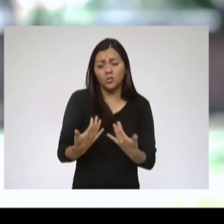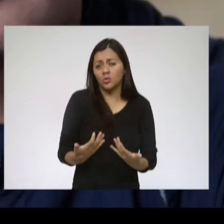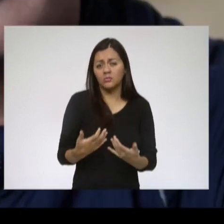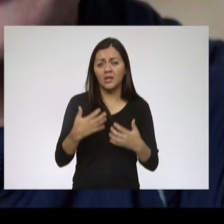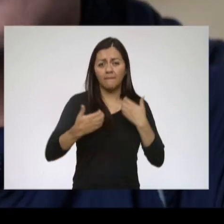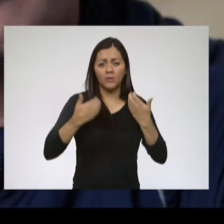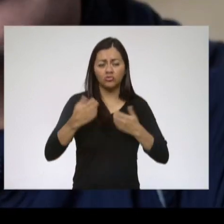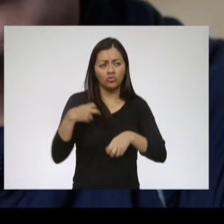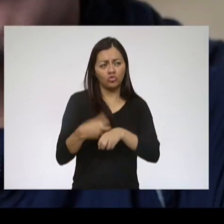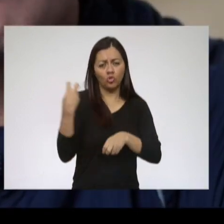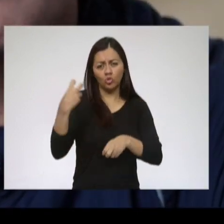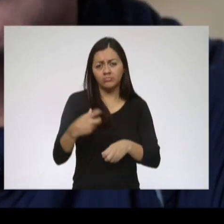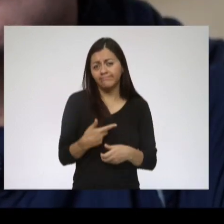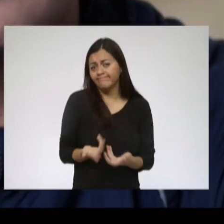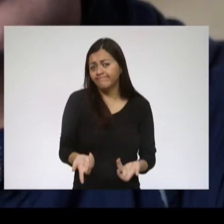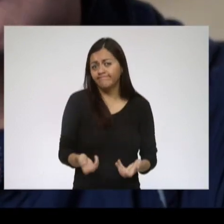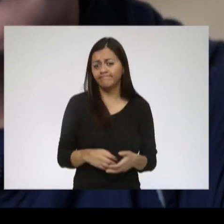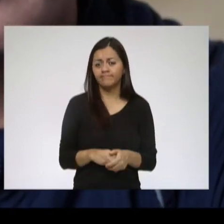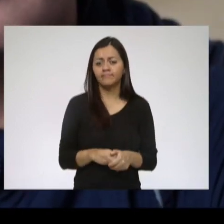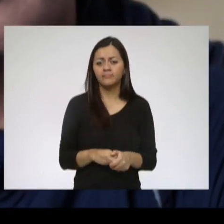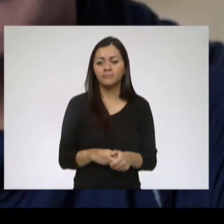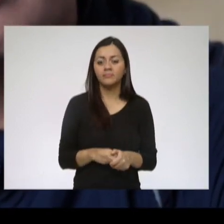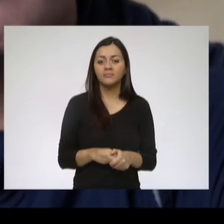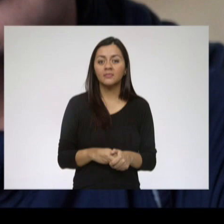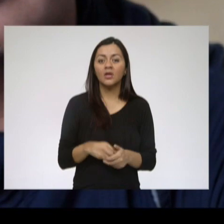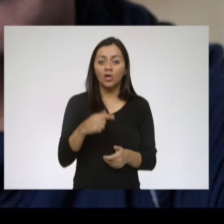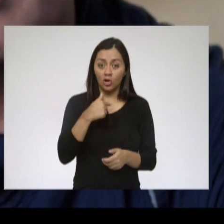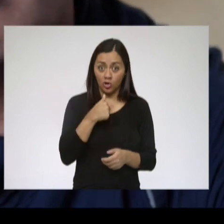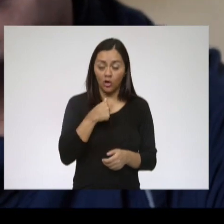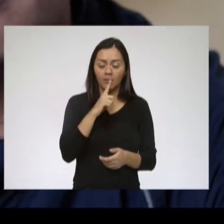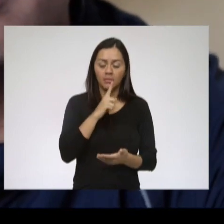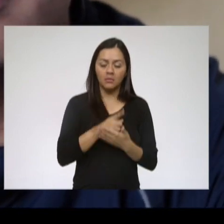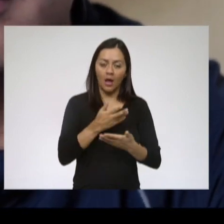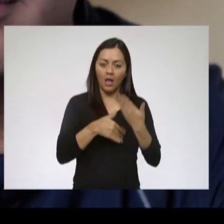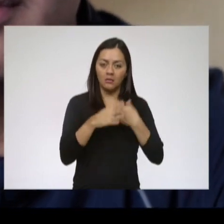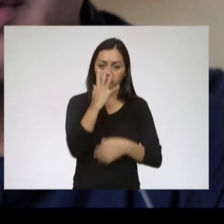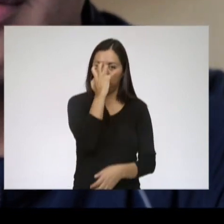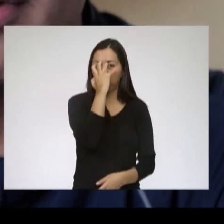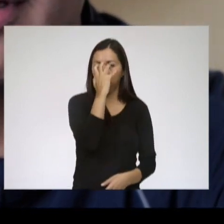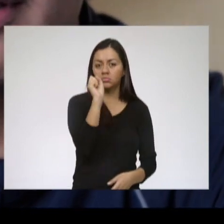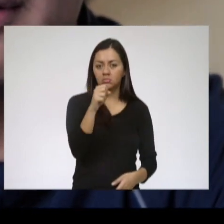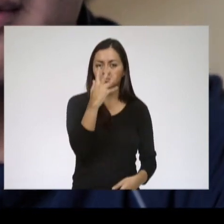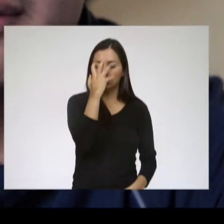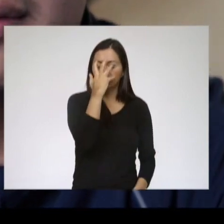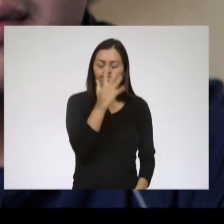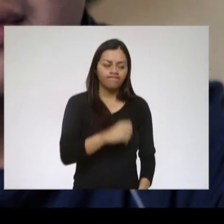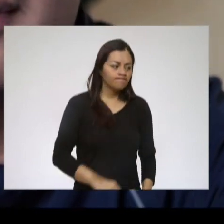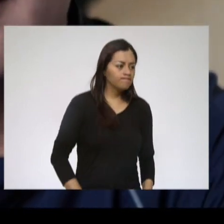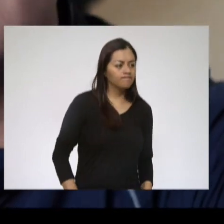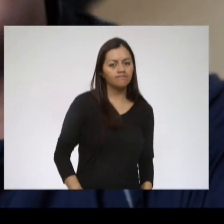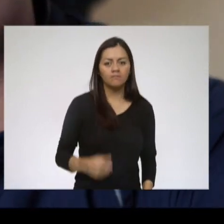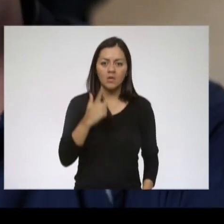emocionalmente. Sí, hubo un tiempo que sí tuve resentimientos, sí, pero como que